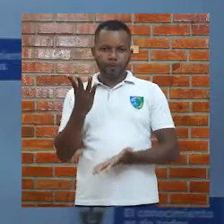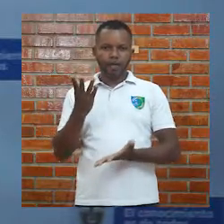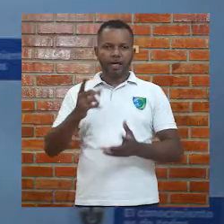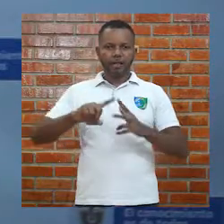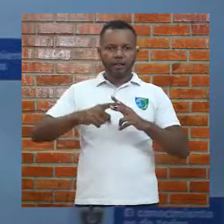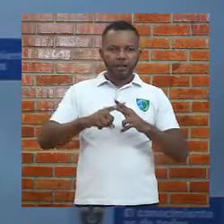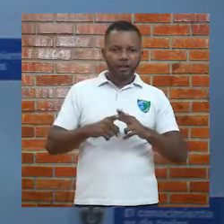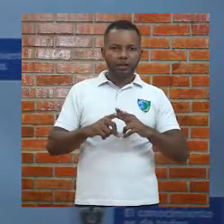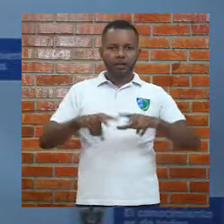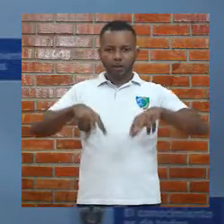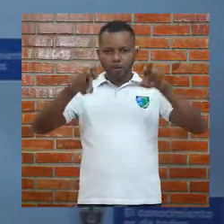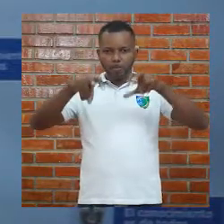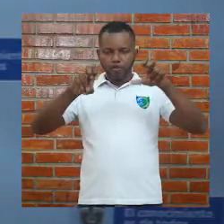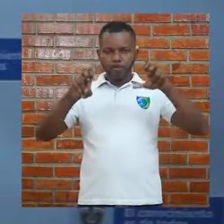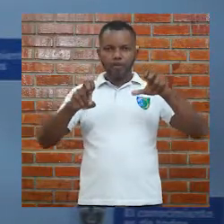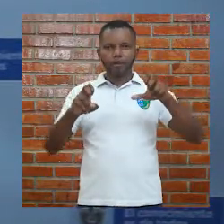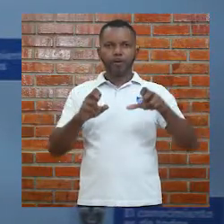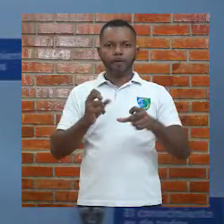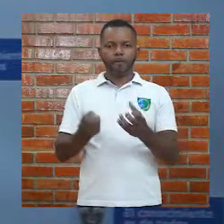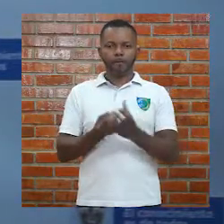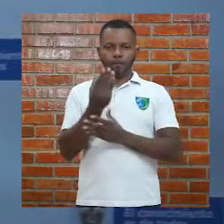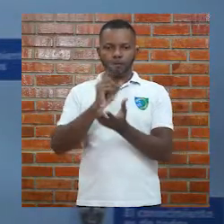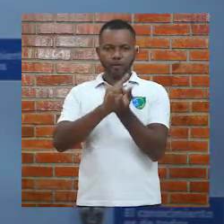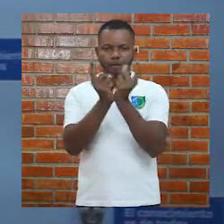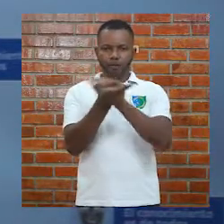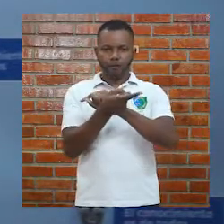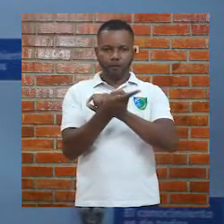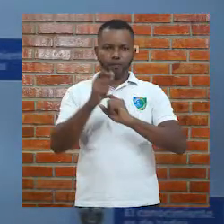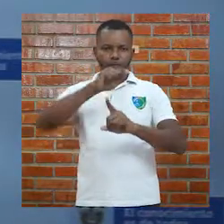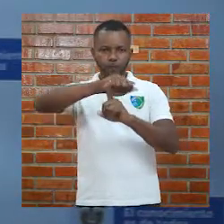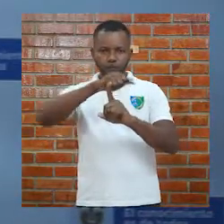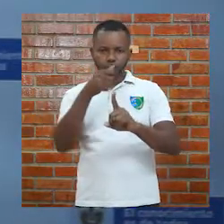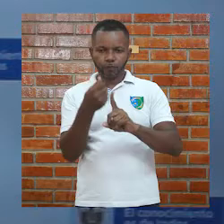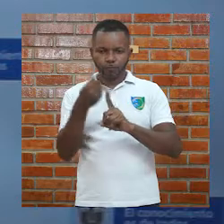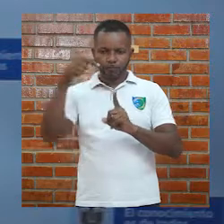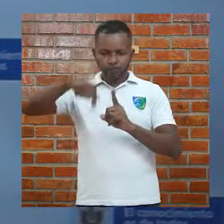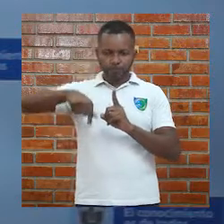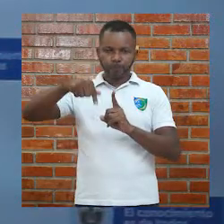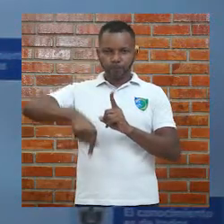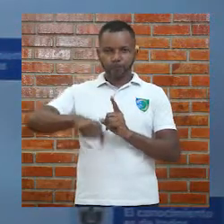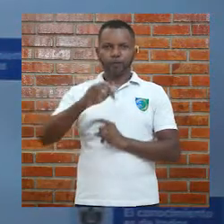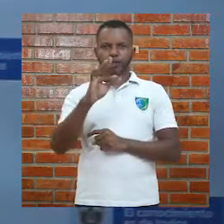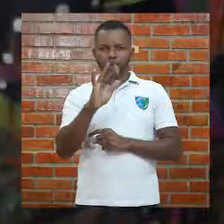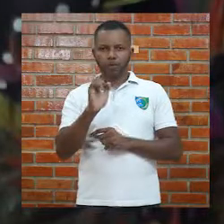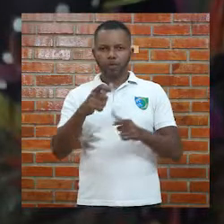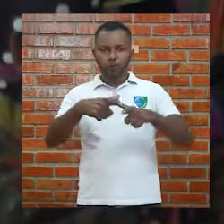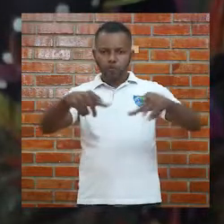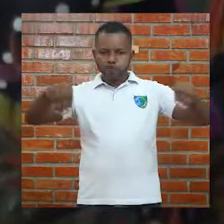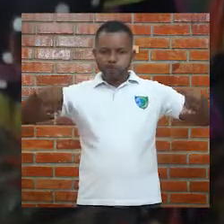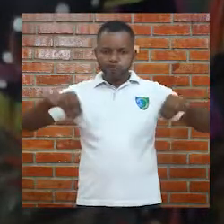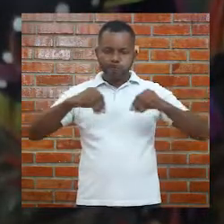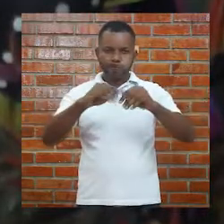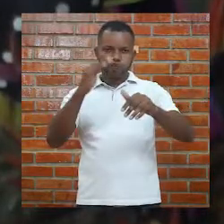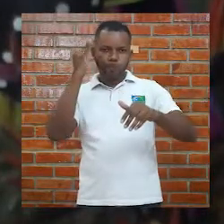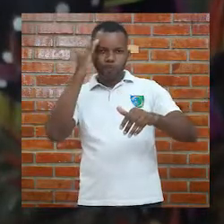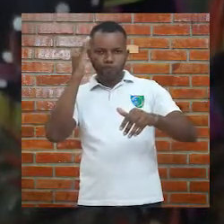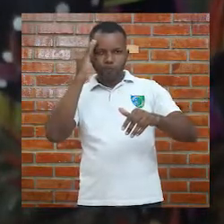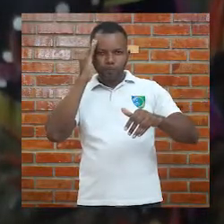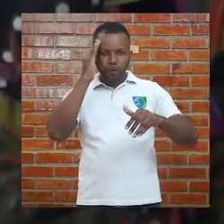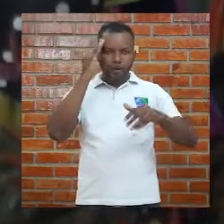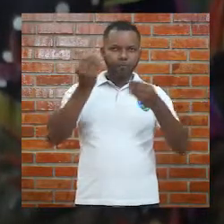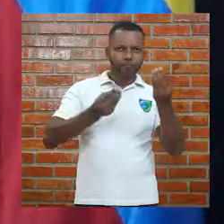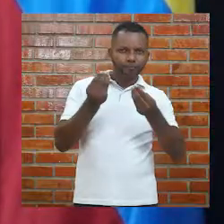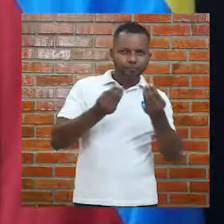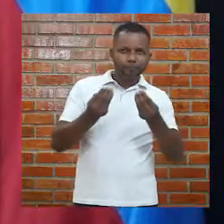la tecnología e innovación como una herramienta de transformación social. Y nuestro territorio está lleno de conocimiento, está lleno de saberes. Y eso